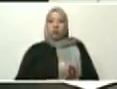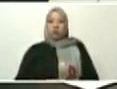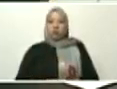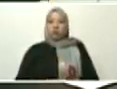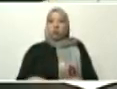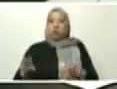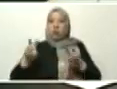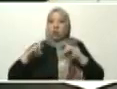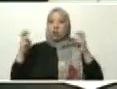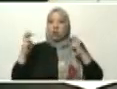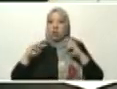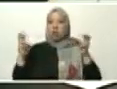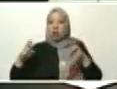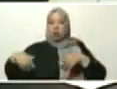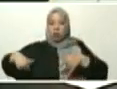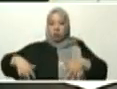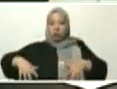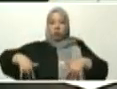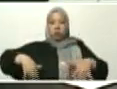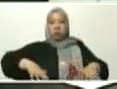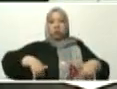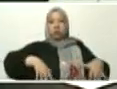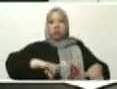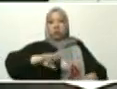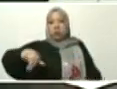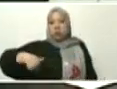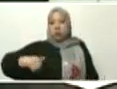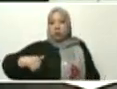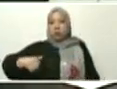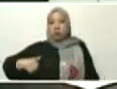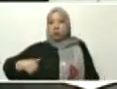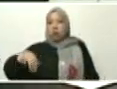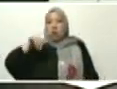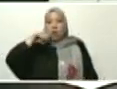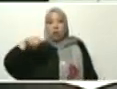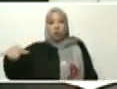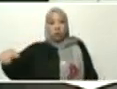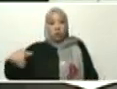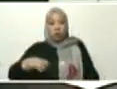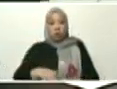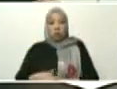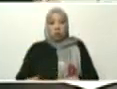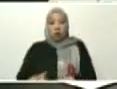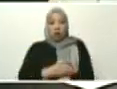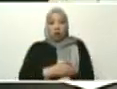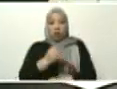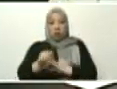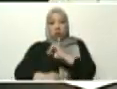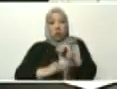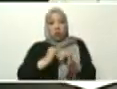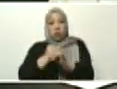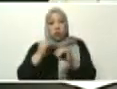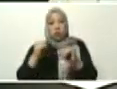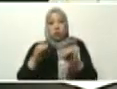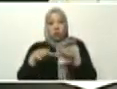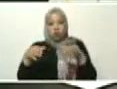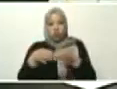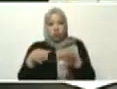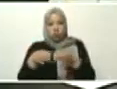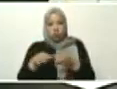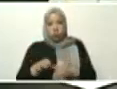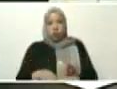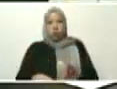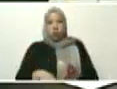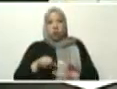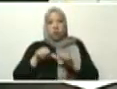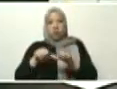el tema de los migrantes. Nosotros hemos puesto la denuncia ante los organismos internacionales